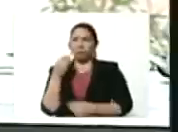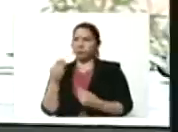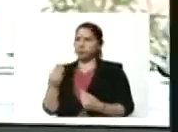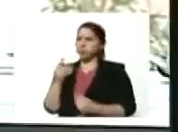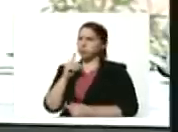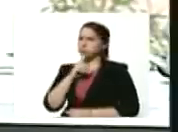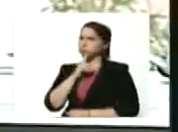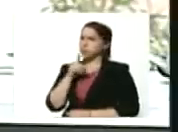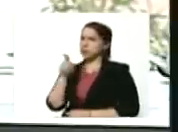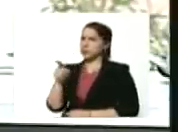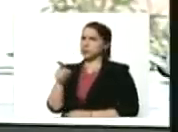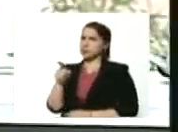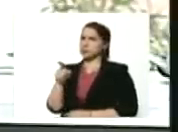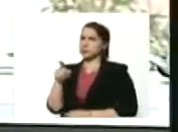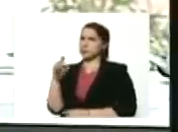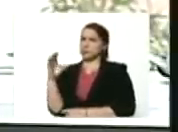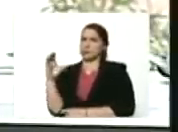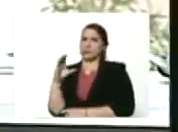la